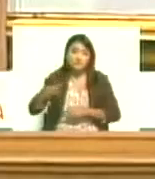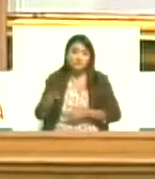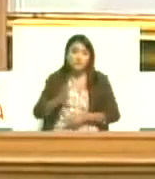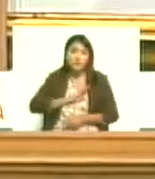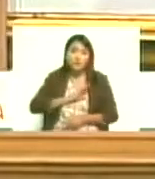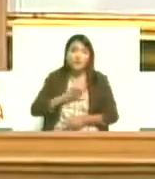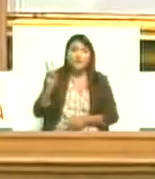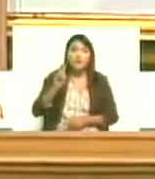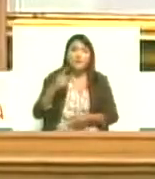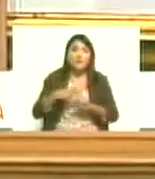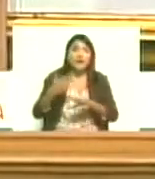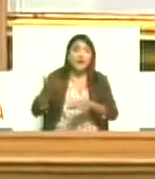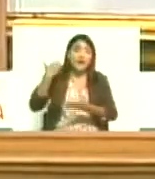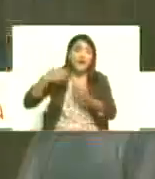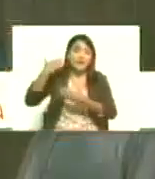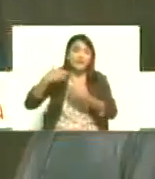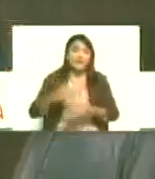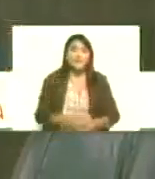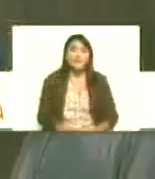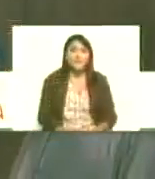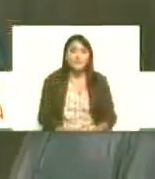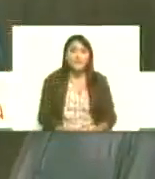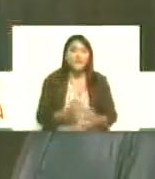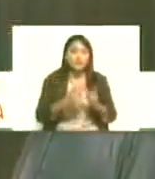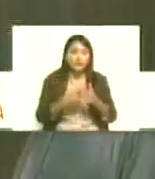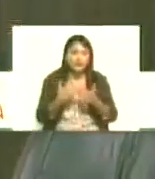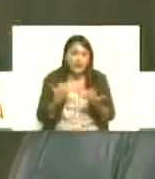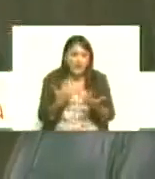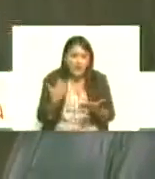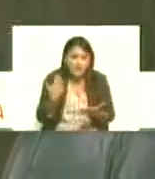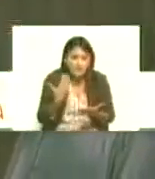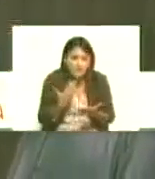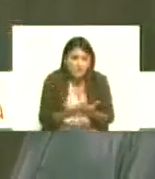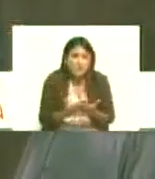desde muchísimo antes, lo único que se perfeccionó, que se